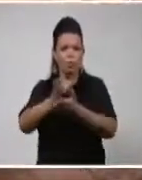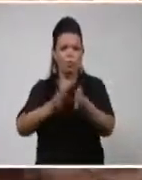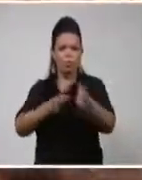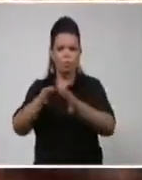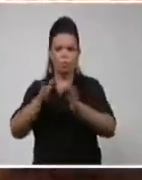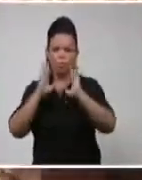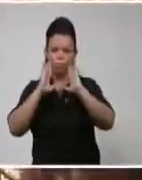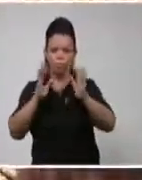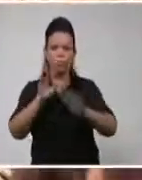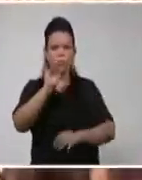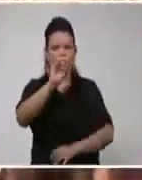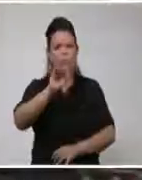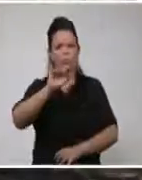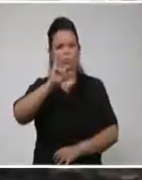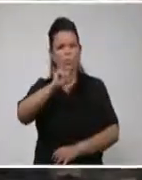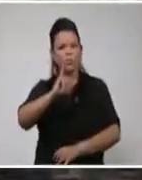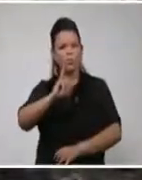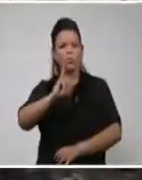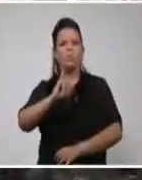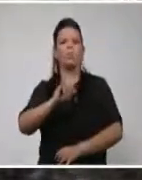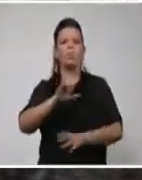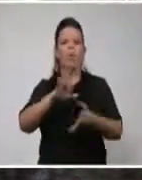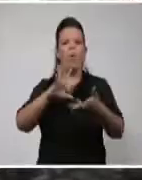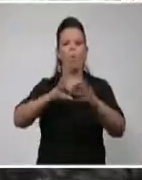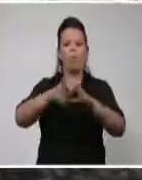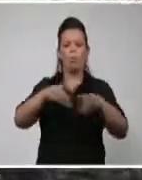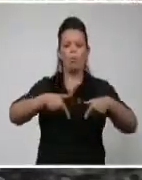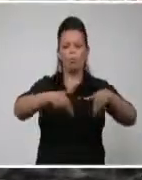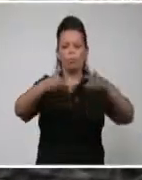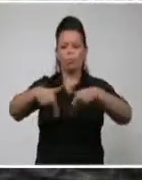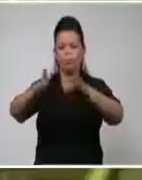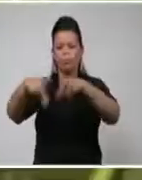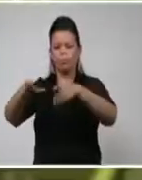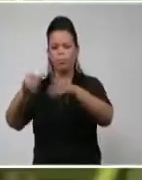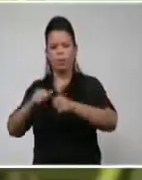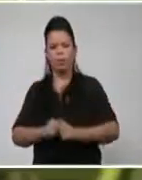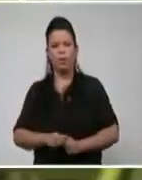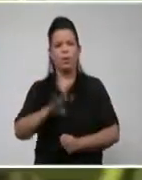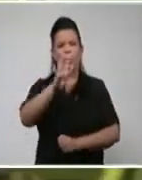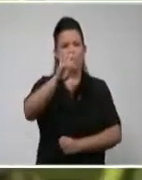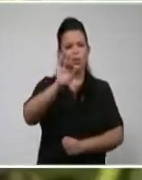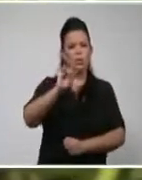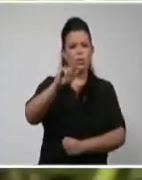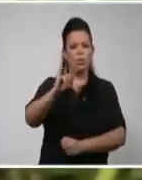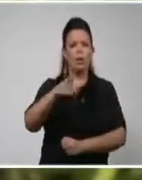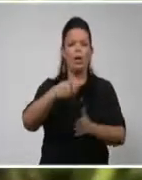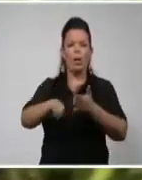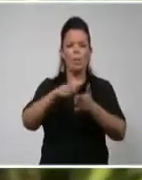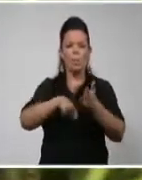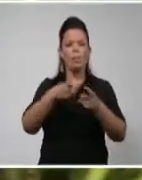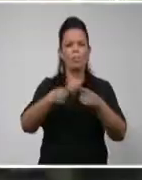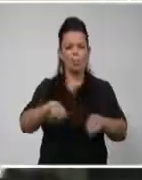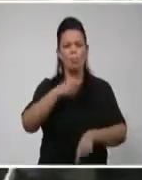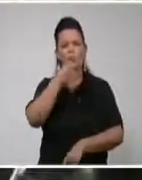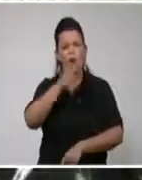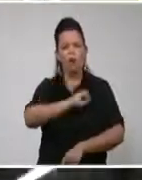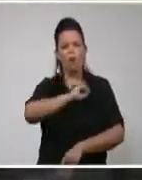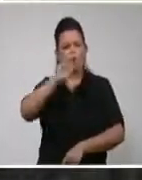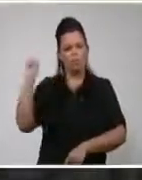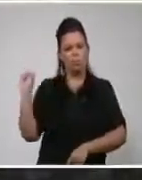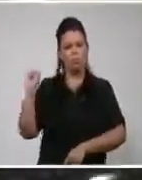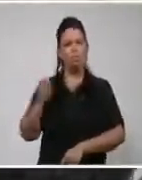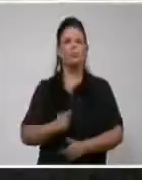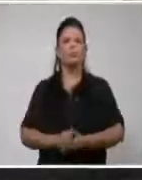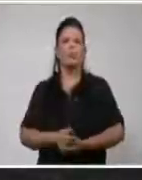módulos pecuarios de 406 planificados, cifra a la que aseguran llegarán al término del primer